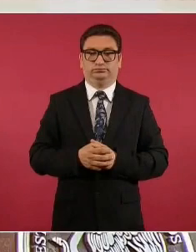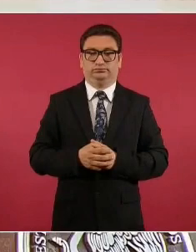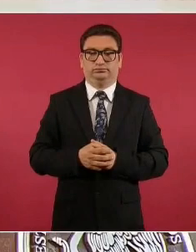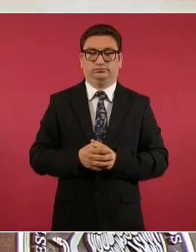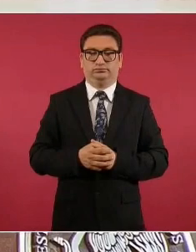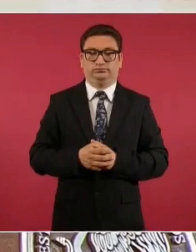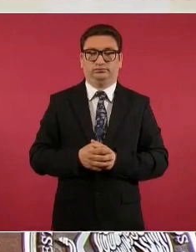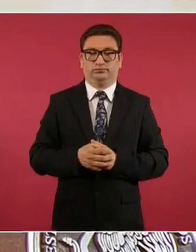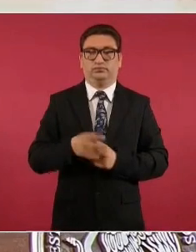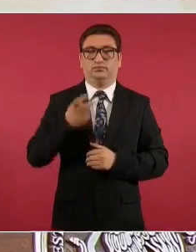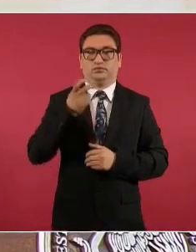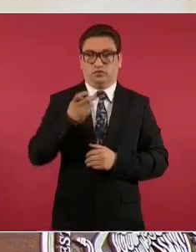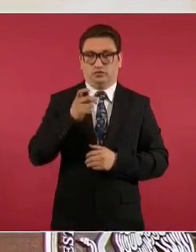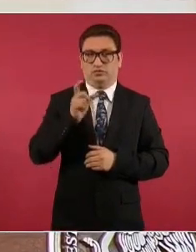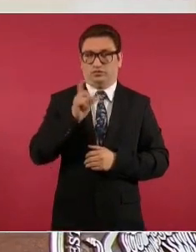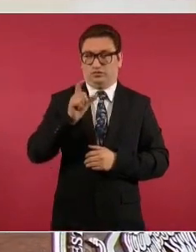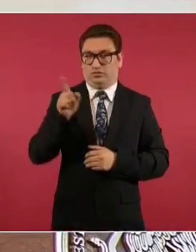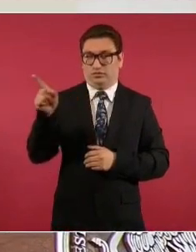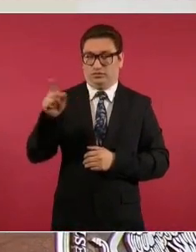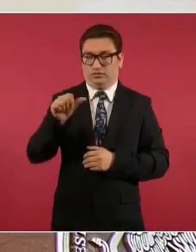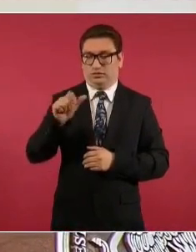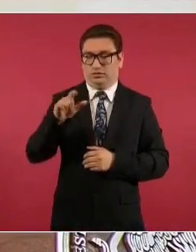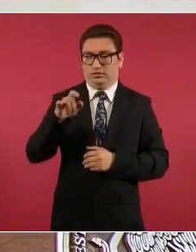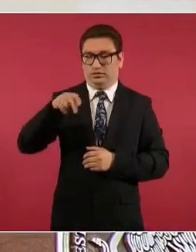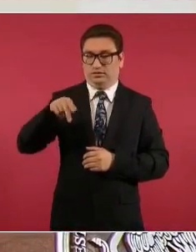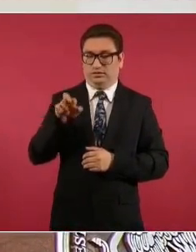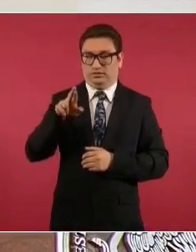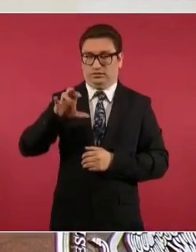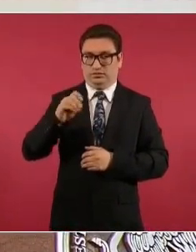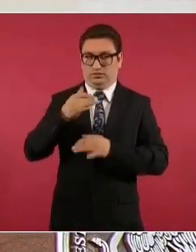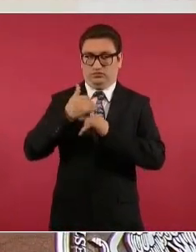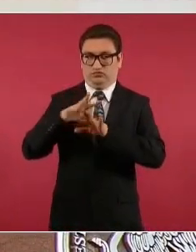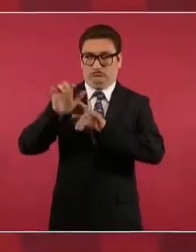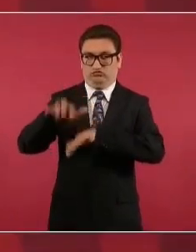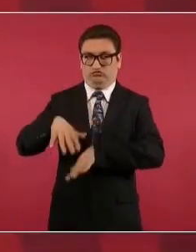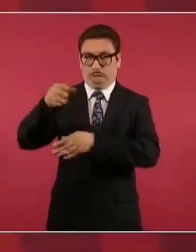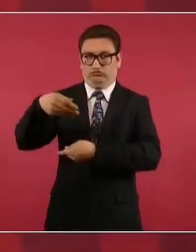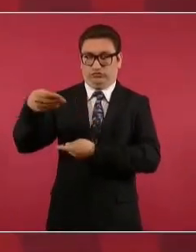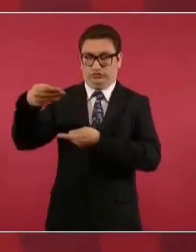cuando Alejandro me presenta el informe con los anexos,